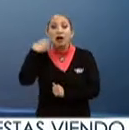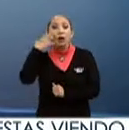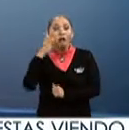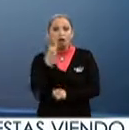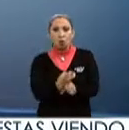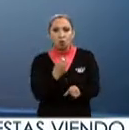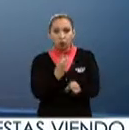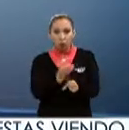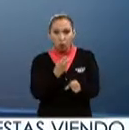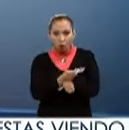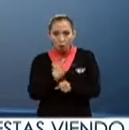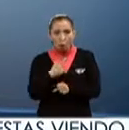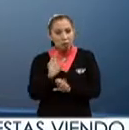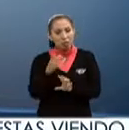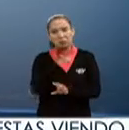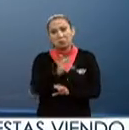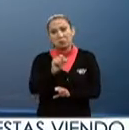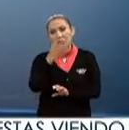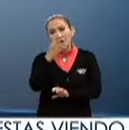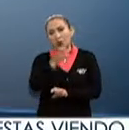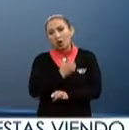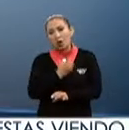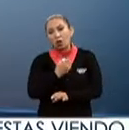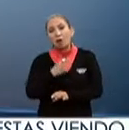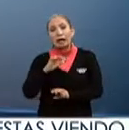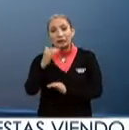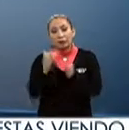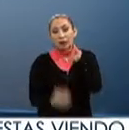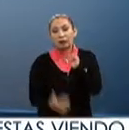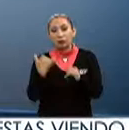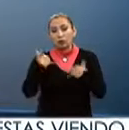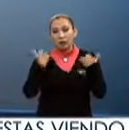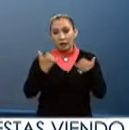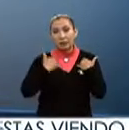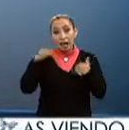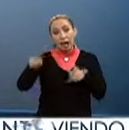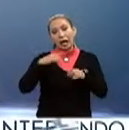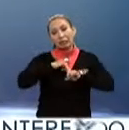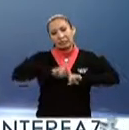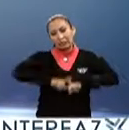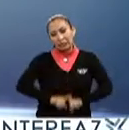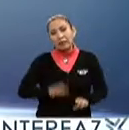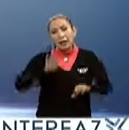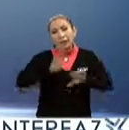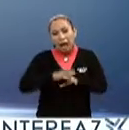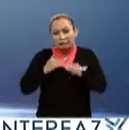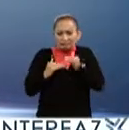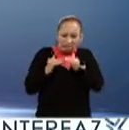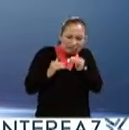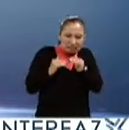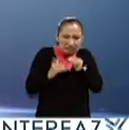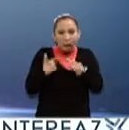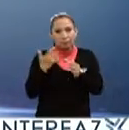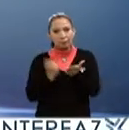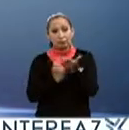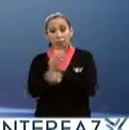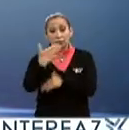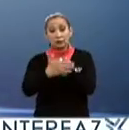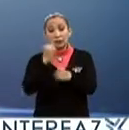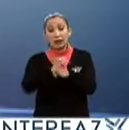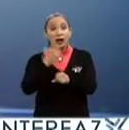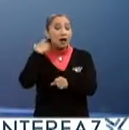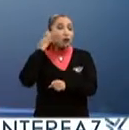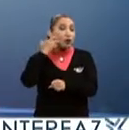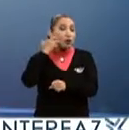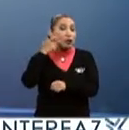ser segundo, es un hecho, con 124 de oro. Y en el juvenil, ahí las cosas están un poco más cerradas. Se va a definir este fin de semana entre